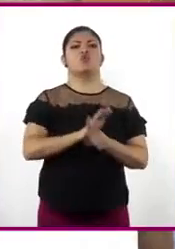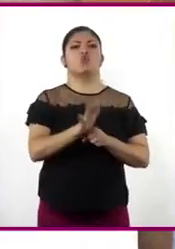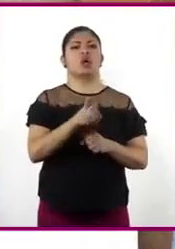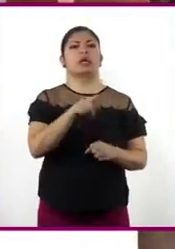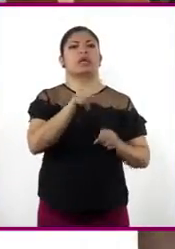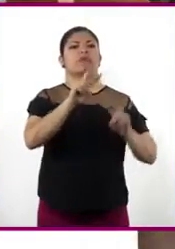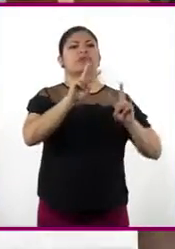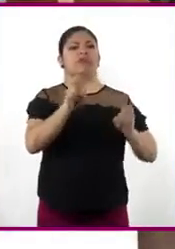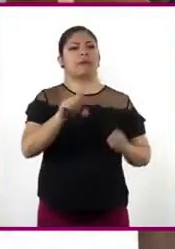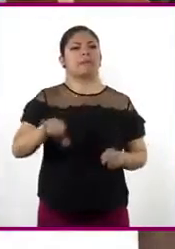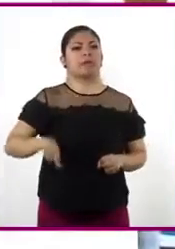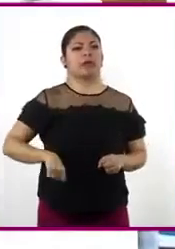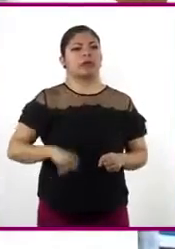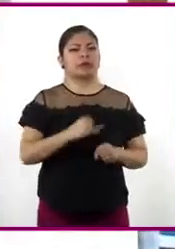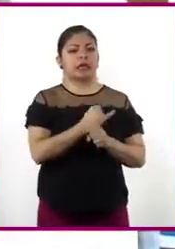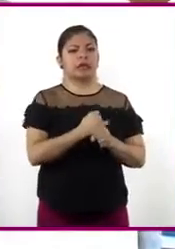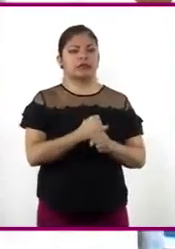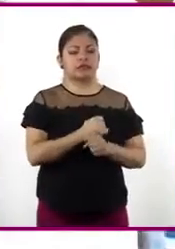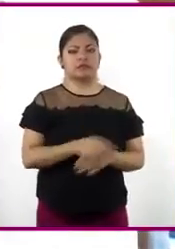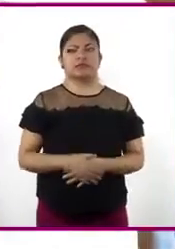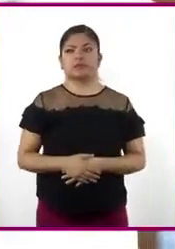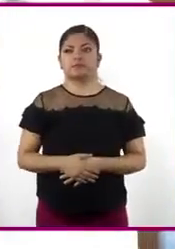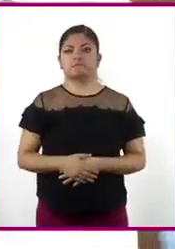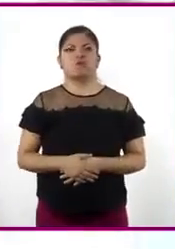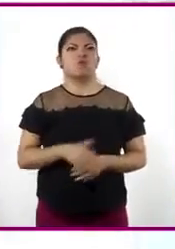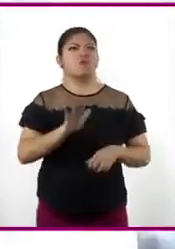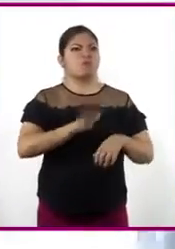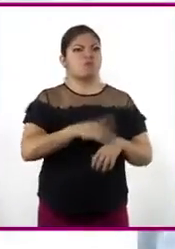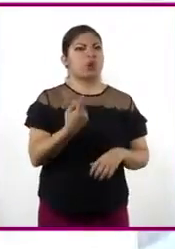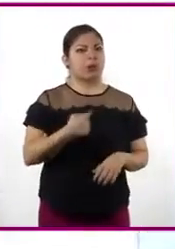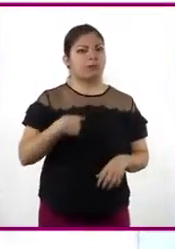investigar? ¿Por qué me interesa?